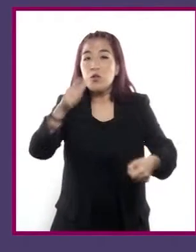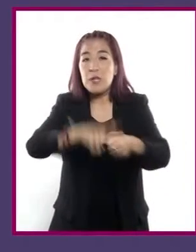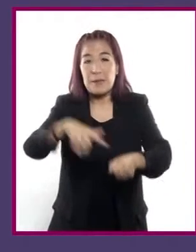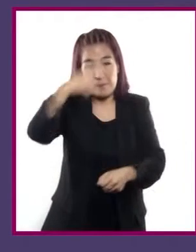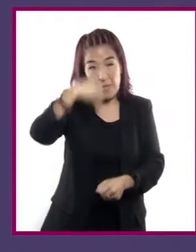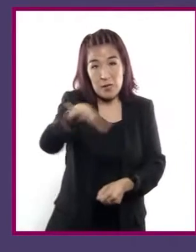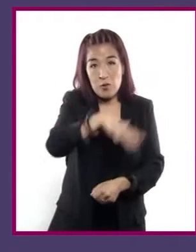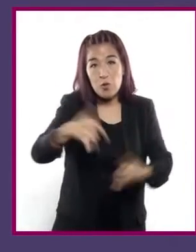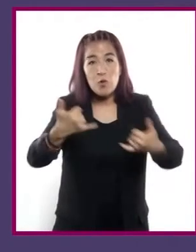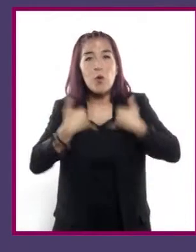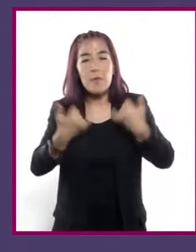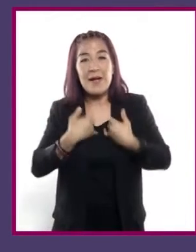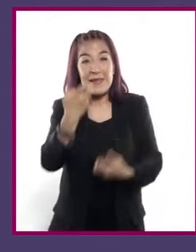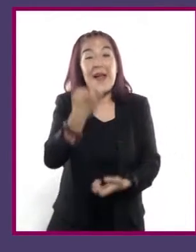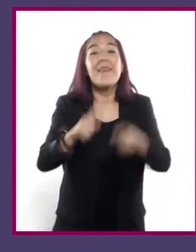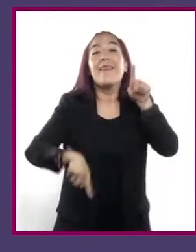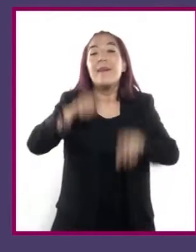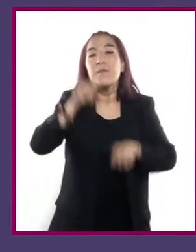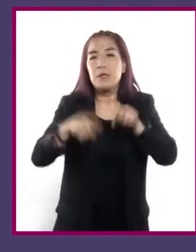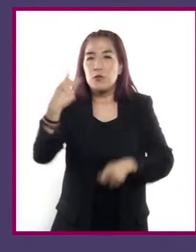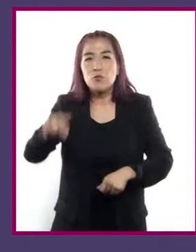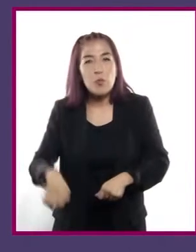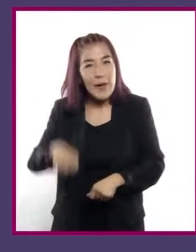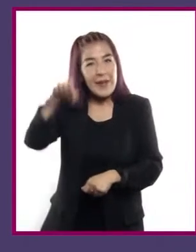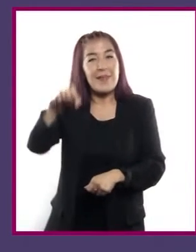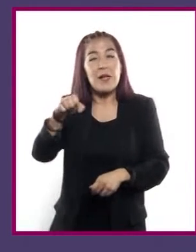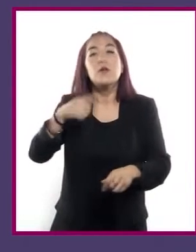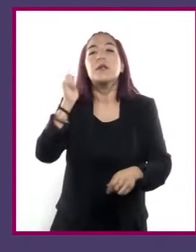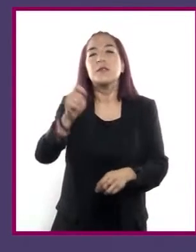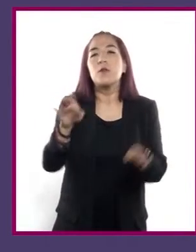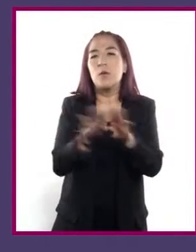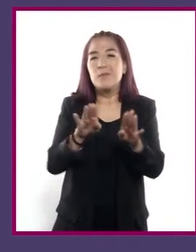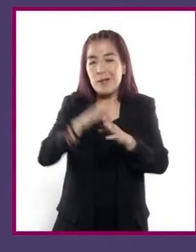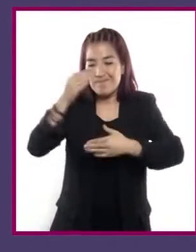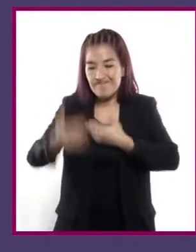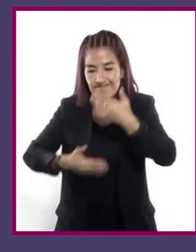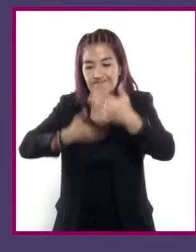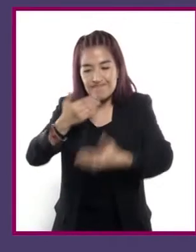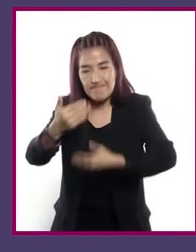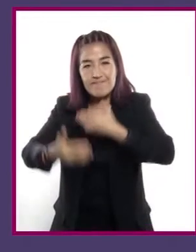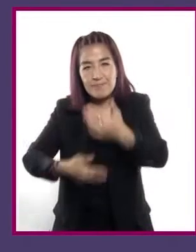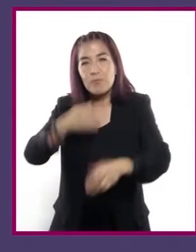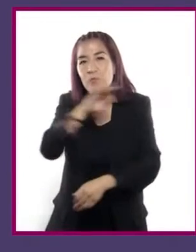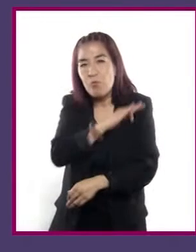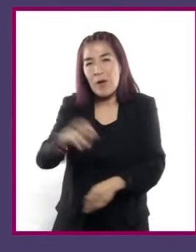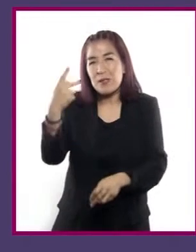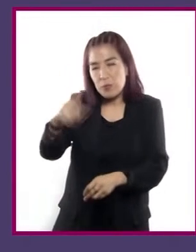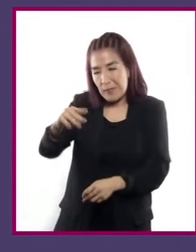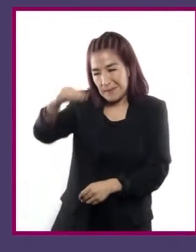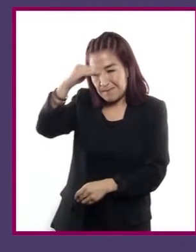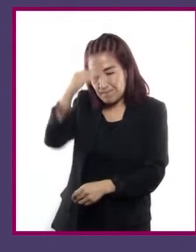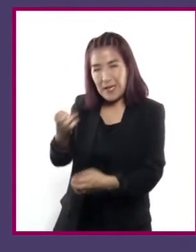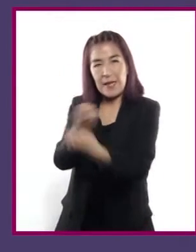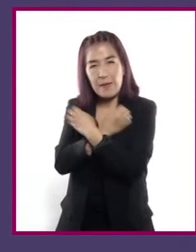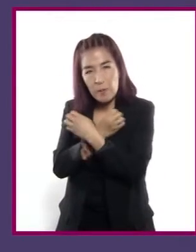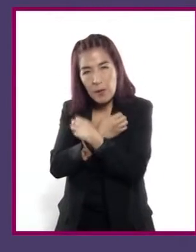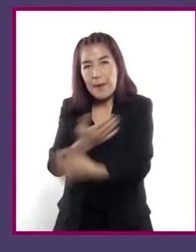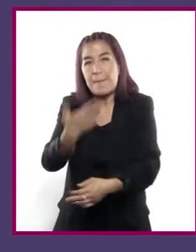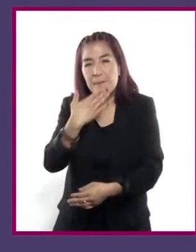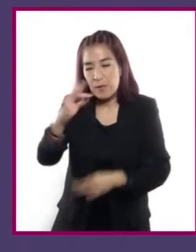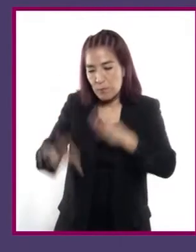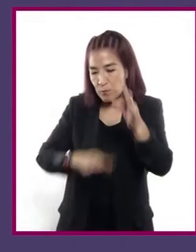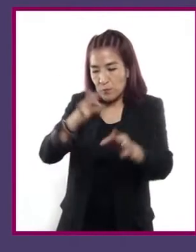jóvenes, de acuerdo a su edad, implica el principio de la construcción de una conciencia cívica y un